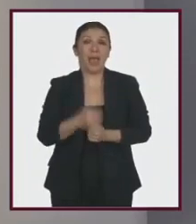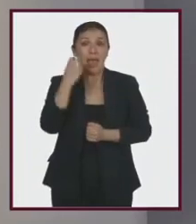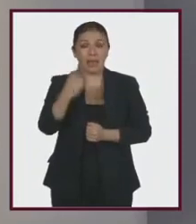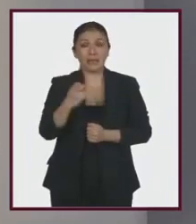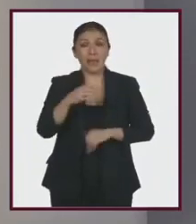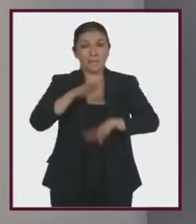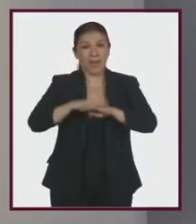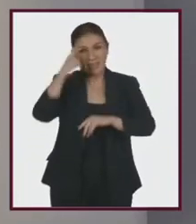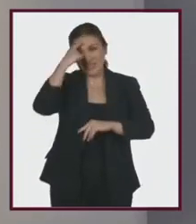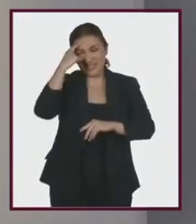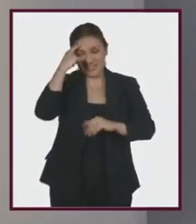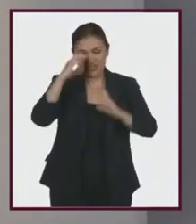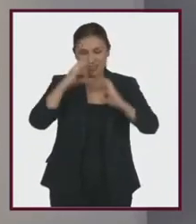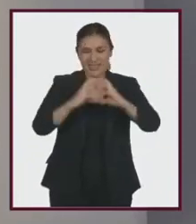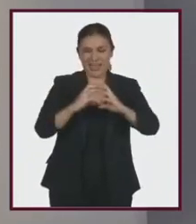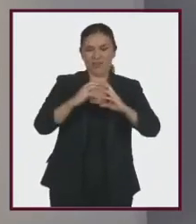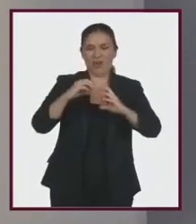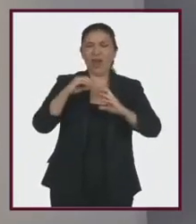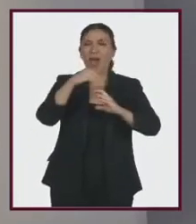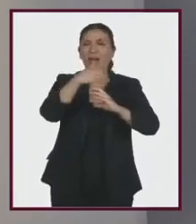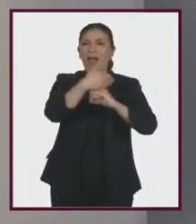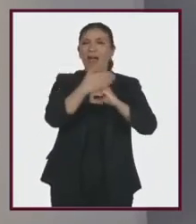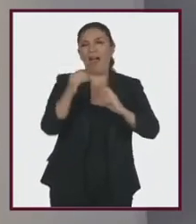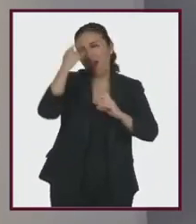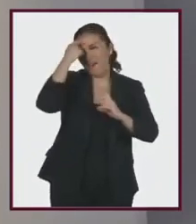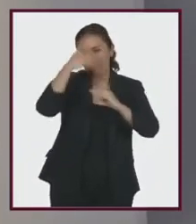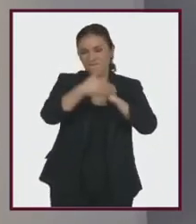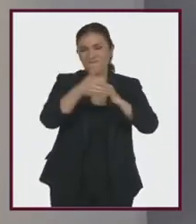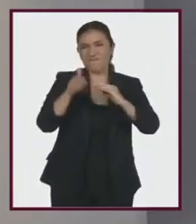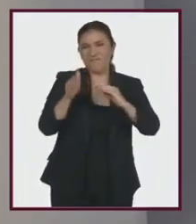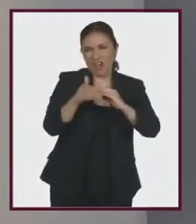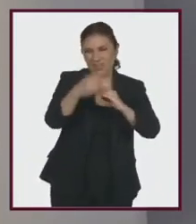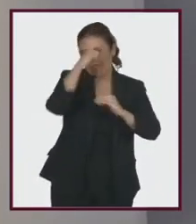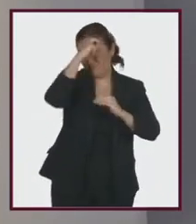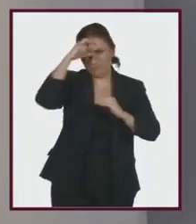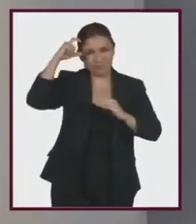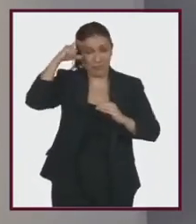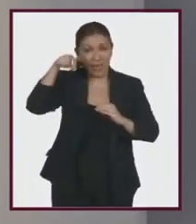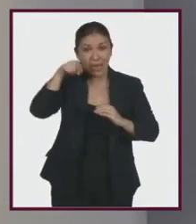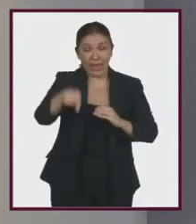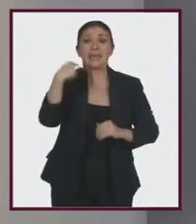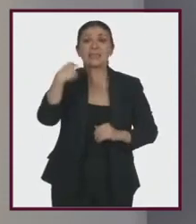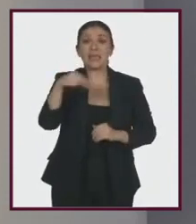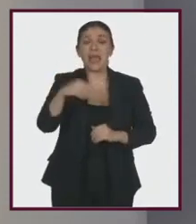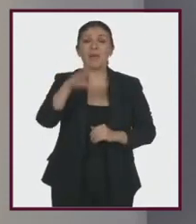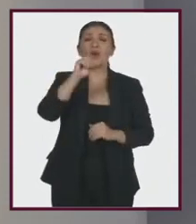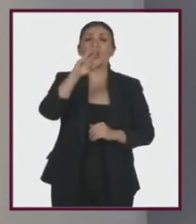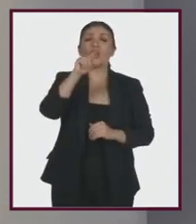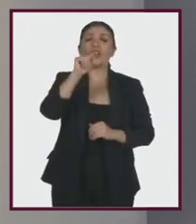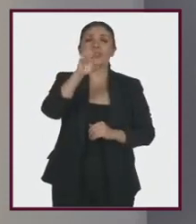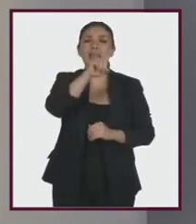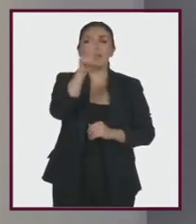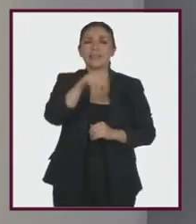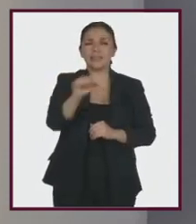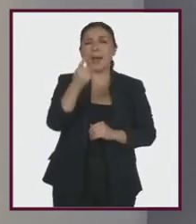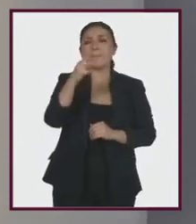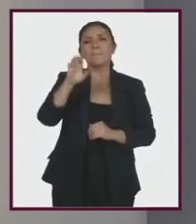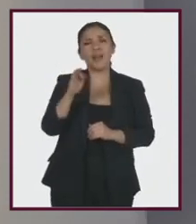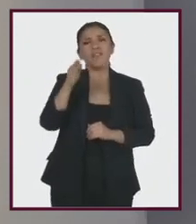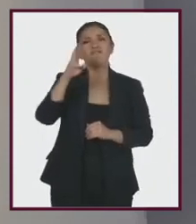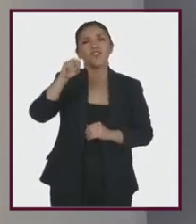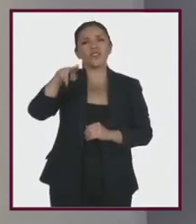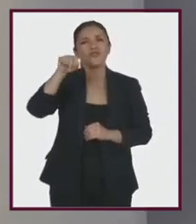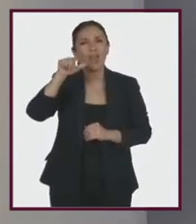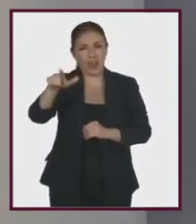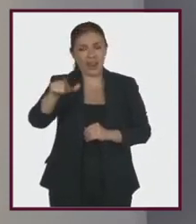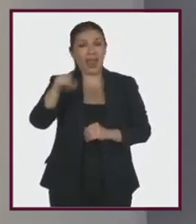frontal, en la parte de esta parte que tenemos atrás de nuestra frente, se llama corteza prefrontal principalmente,